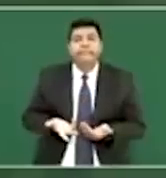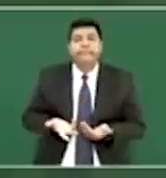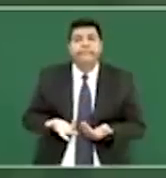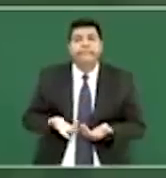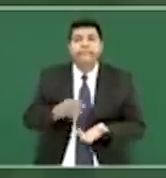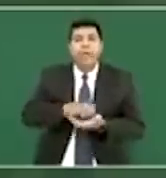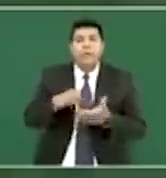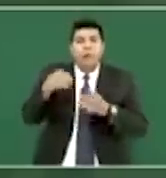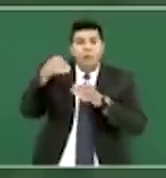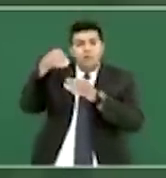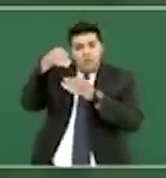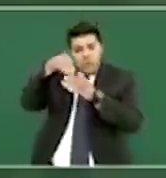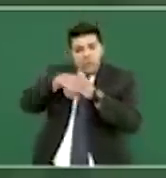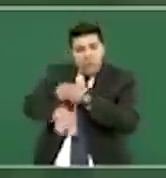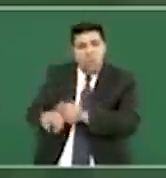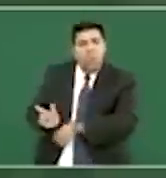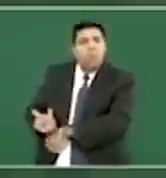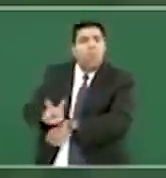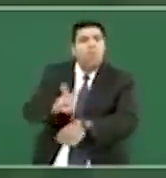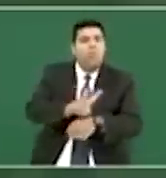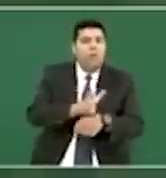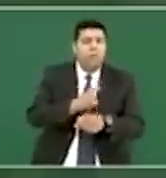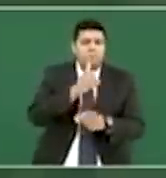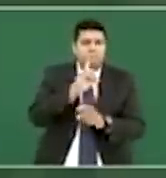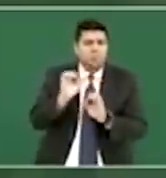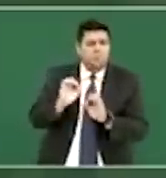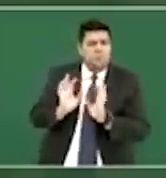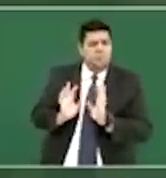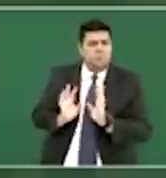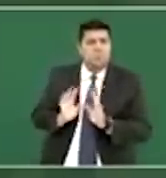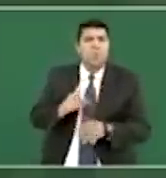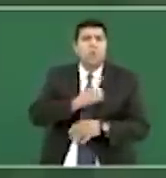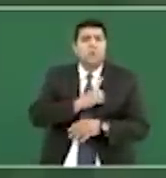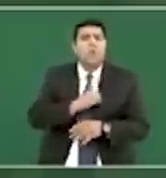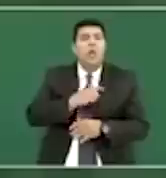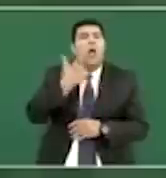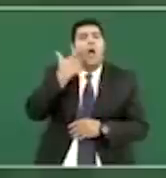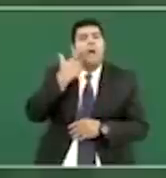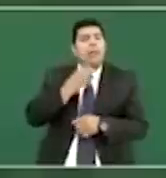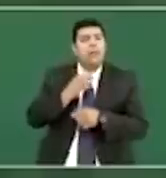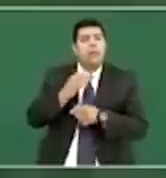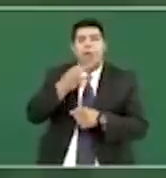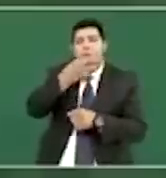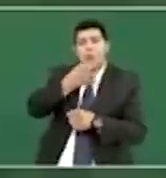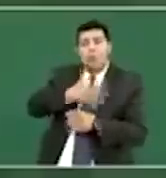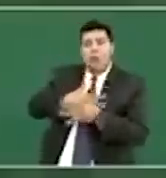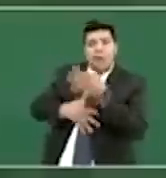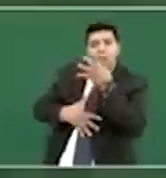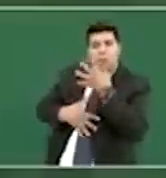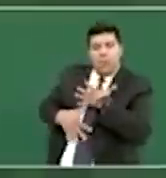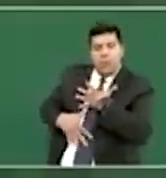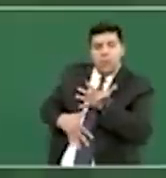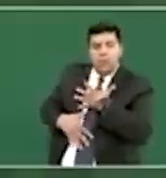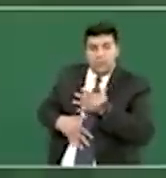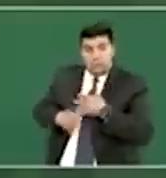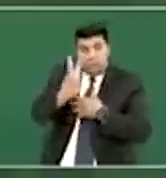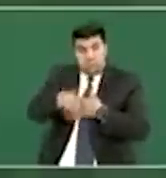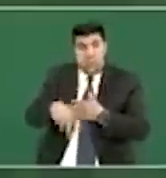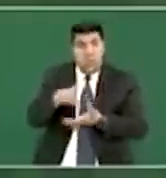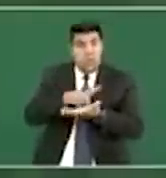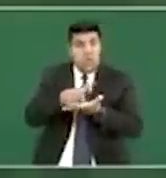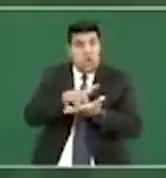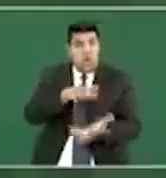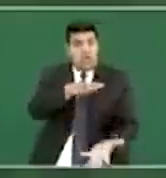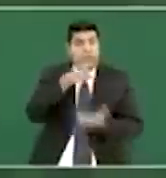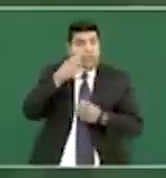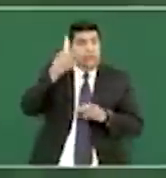visita de campo, nos concretamos a información. Se hizo un decomiso unos días